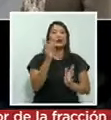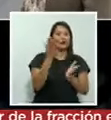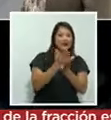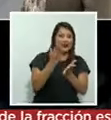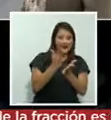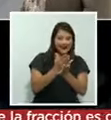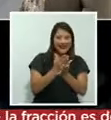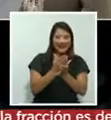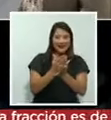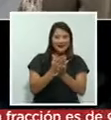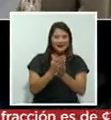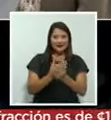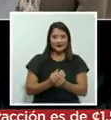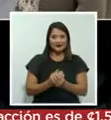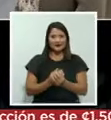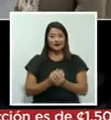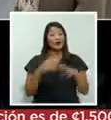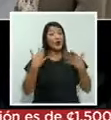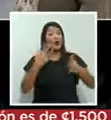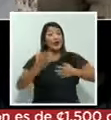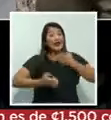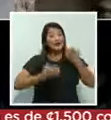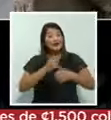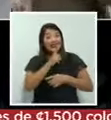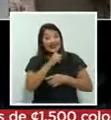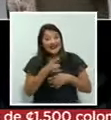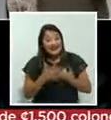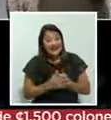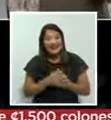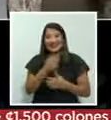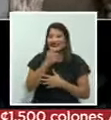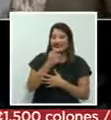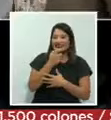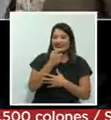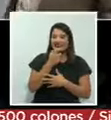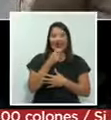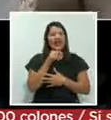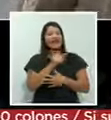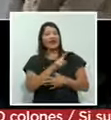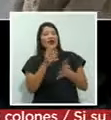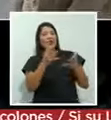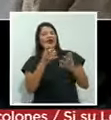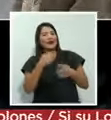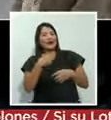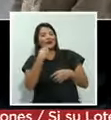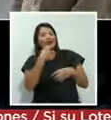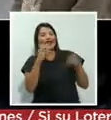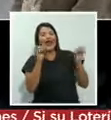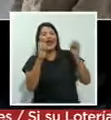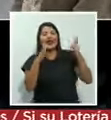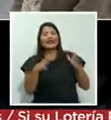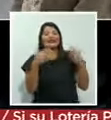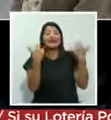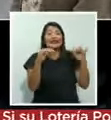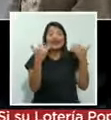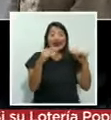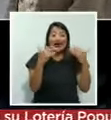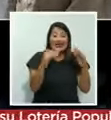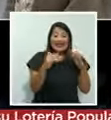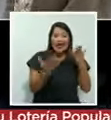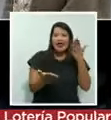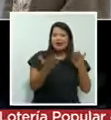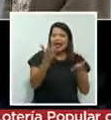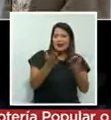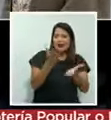detiene. Qué emocionante, ¿verdad? Ella no quiere ni que yo le diga nada. Ay, ay, ay, ahí ay, está, ay, ¿será que